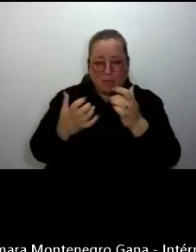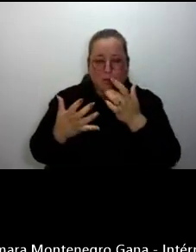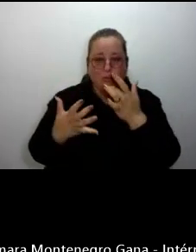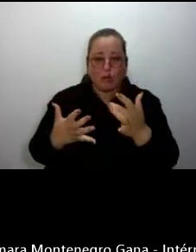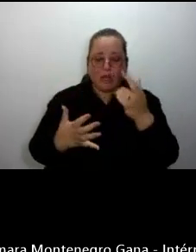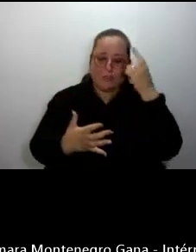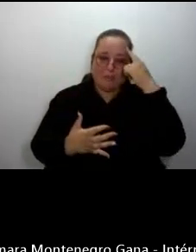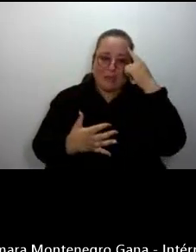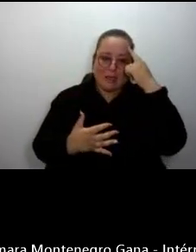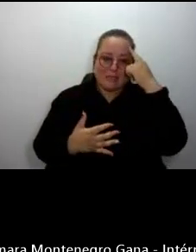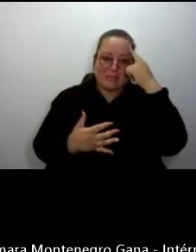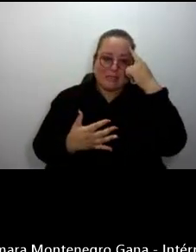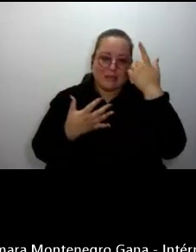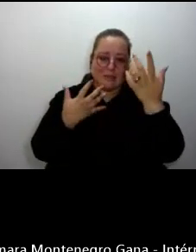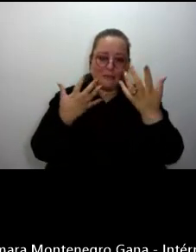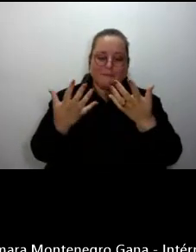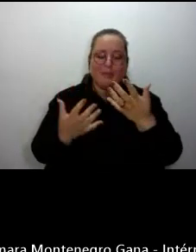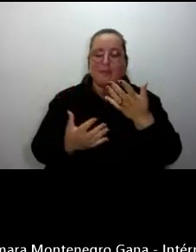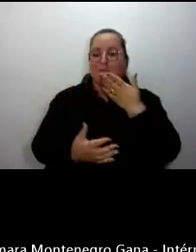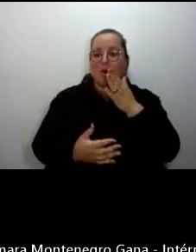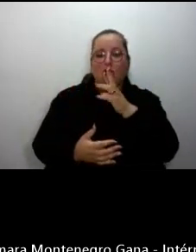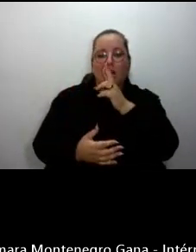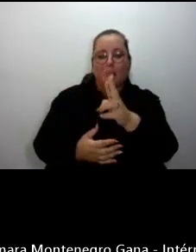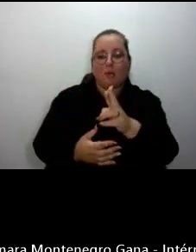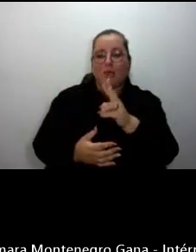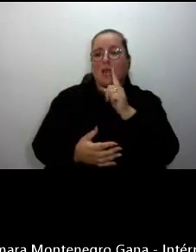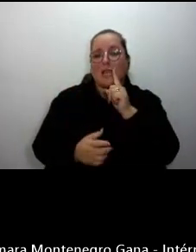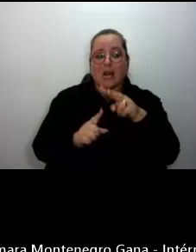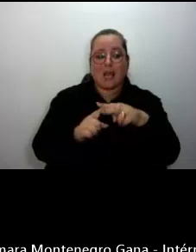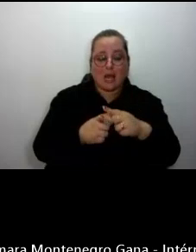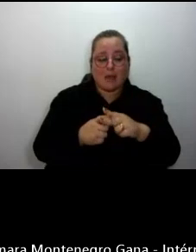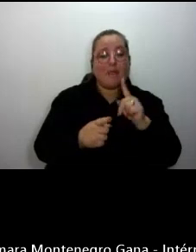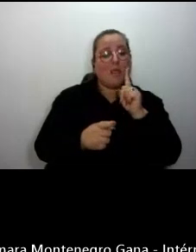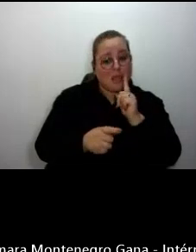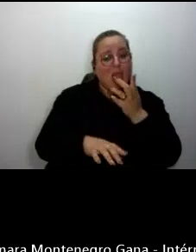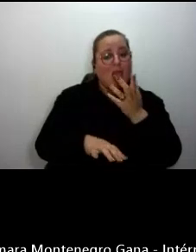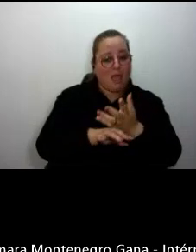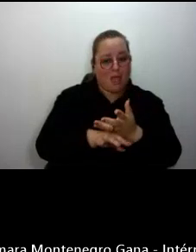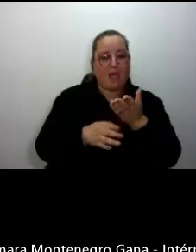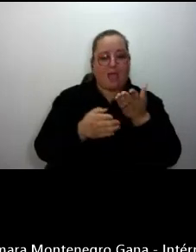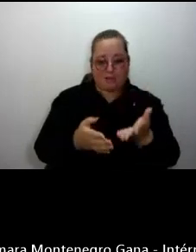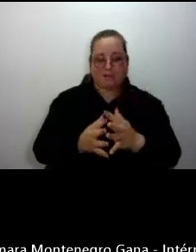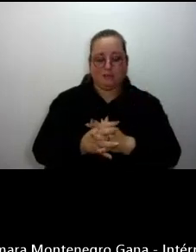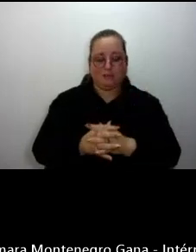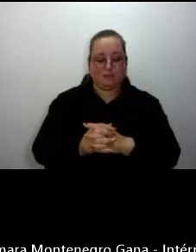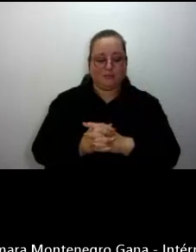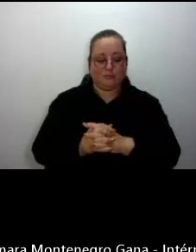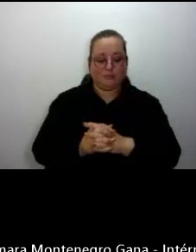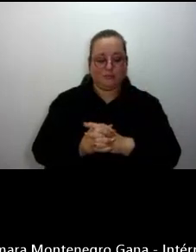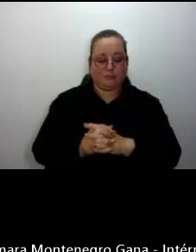es la mejor respuesta que tiene con las herramientas o recursos que posee en ese momento.